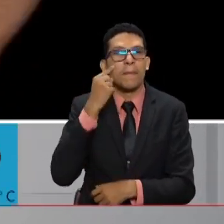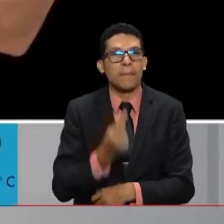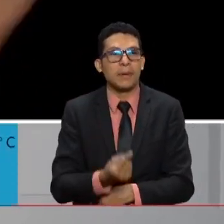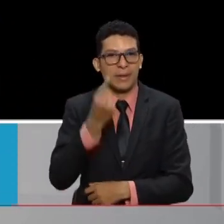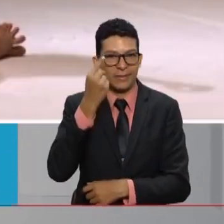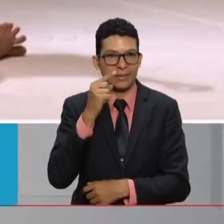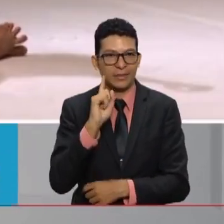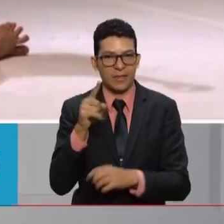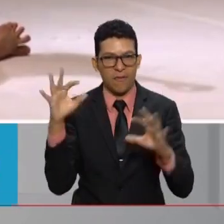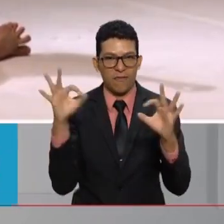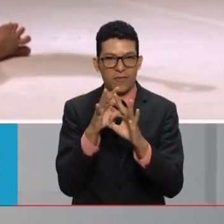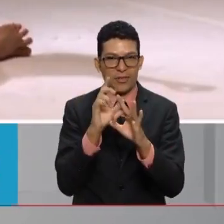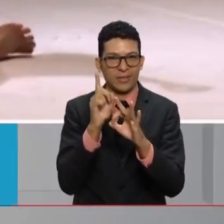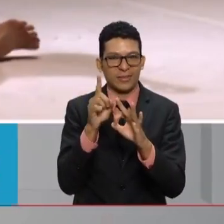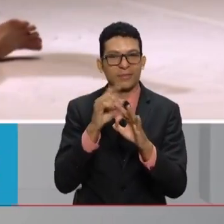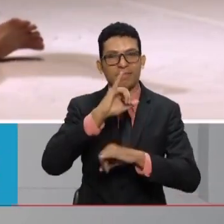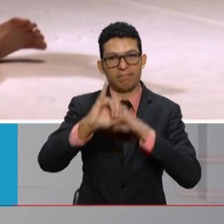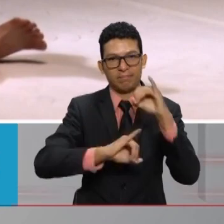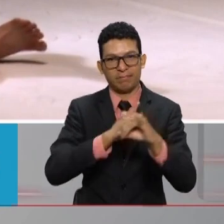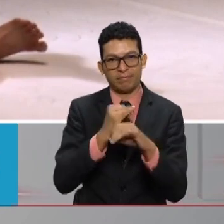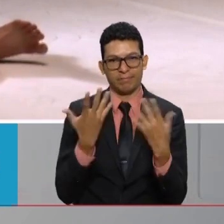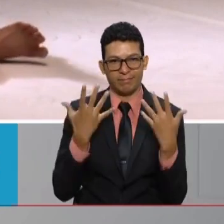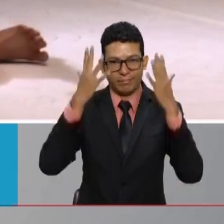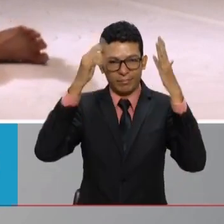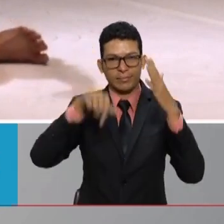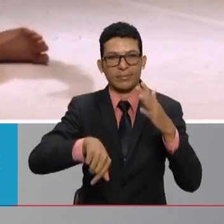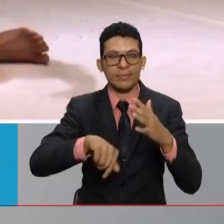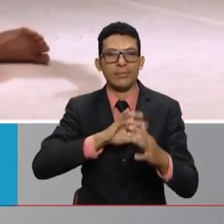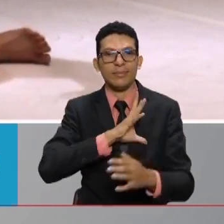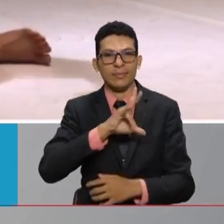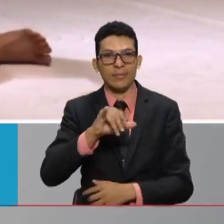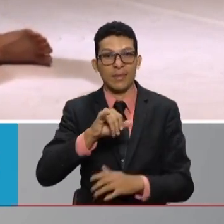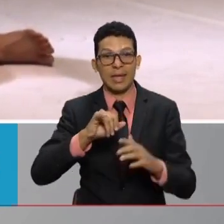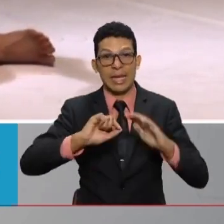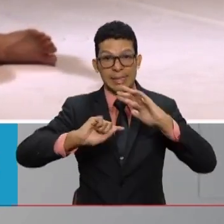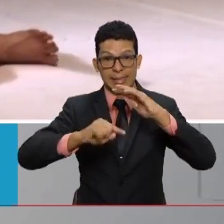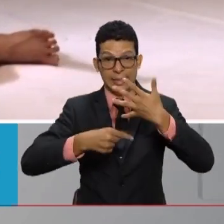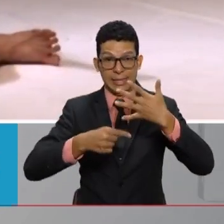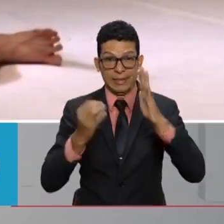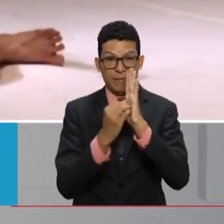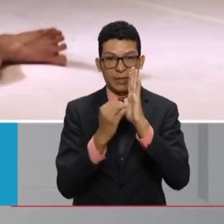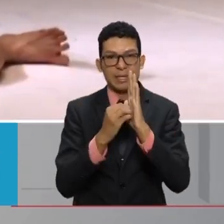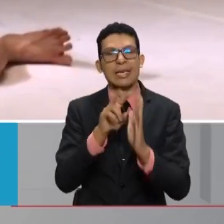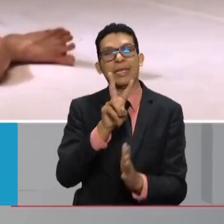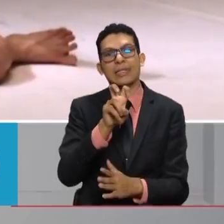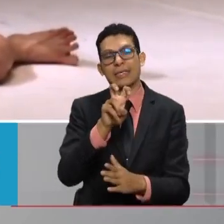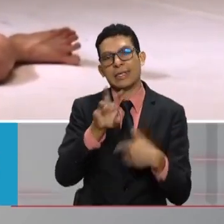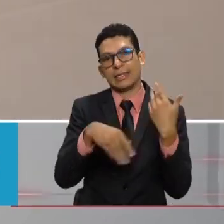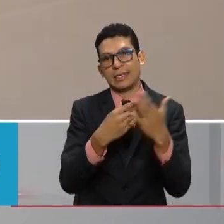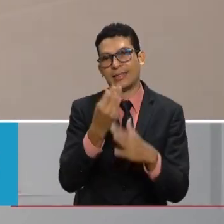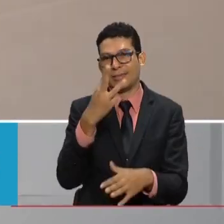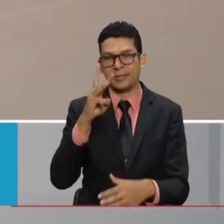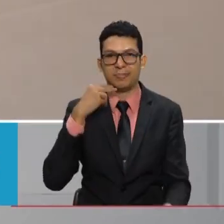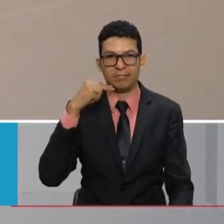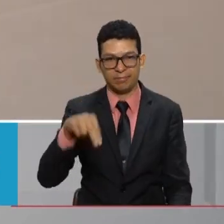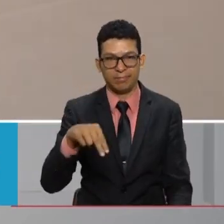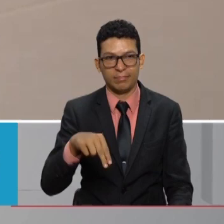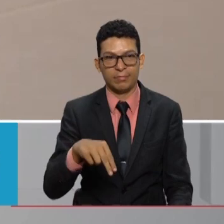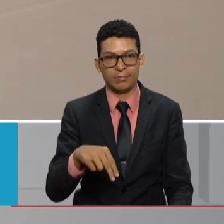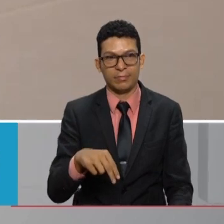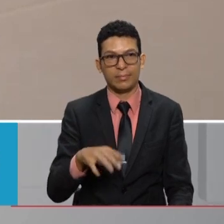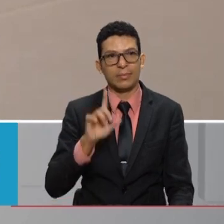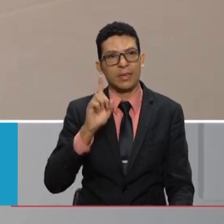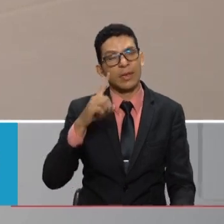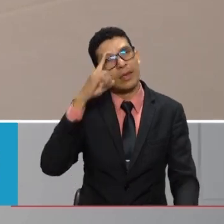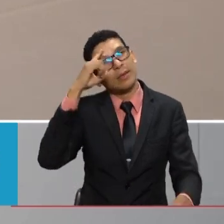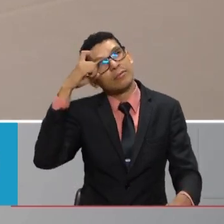vez en la Bienal Internacional de Danza de Cali, que en su sexta versión se llevará a cabo entre el 7 y el 13 de noviembre. La obra